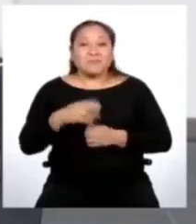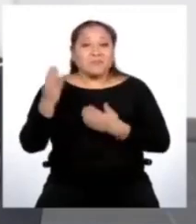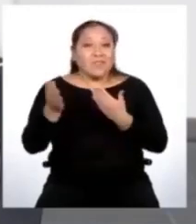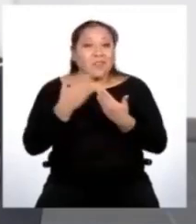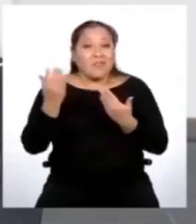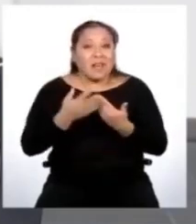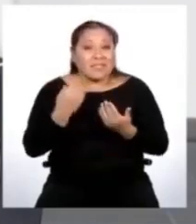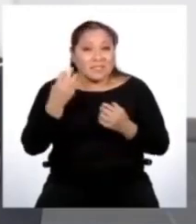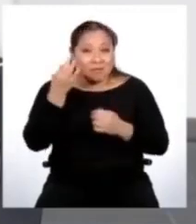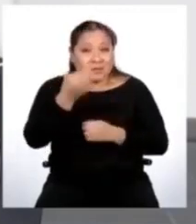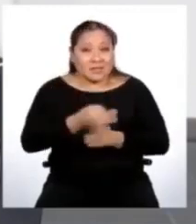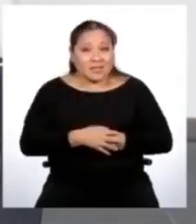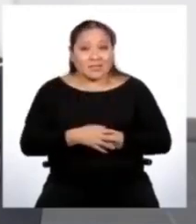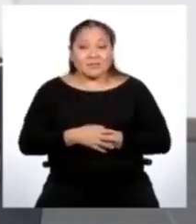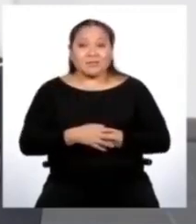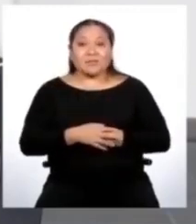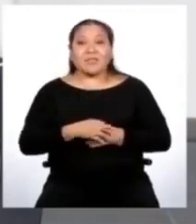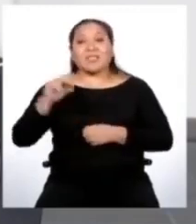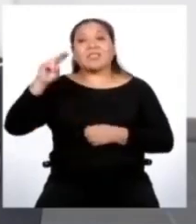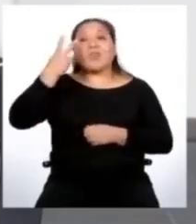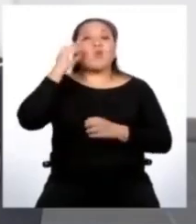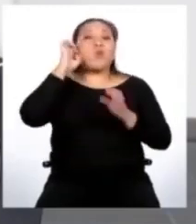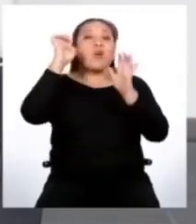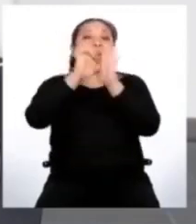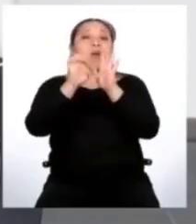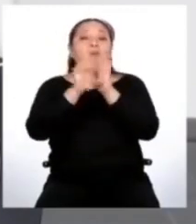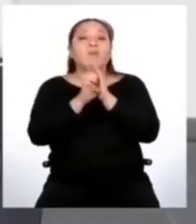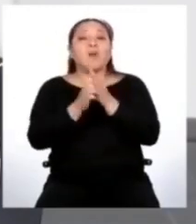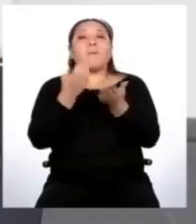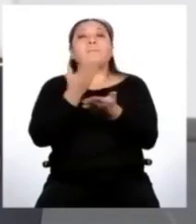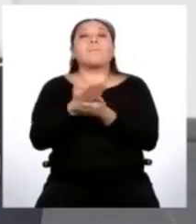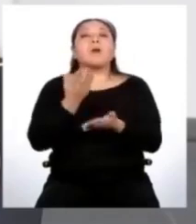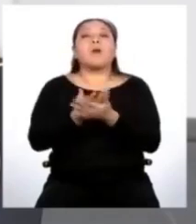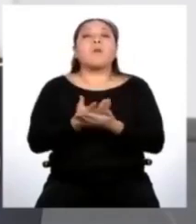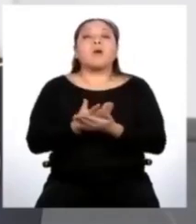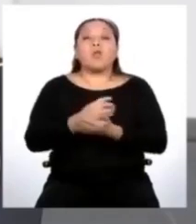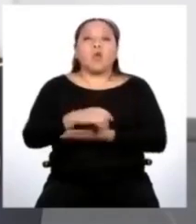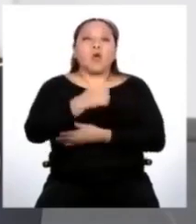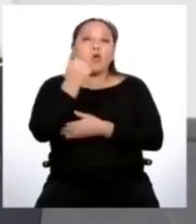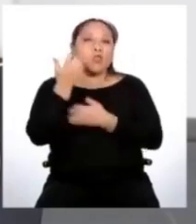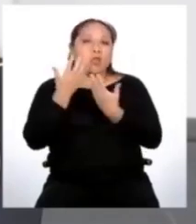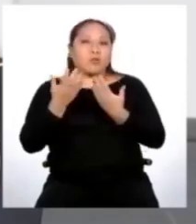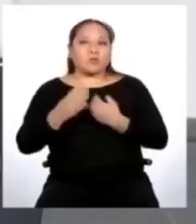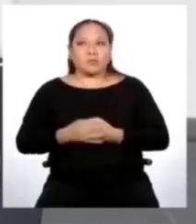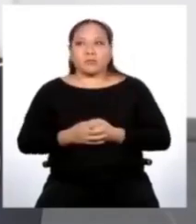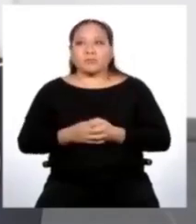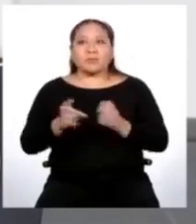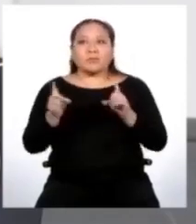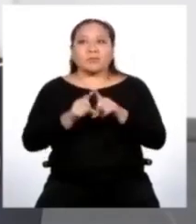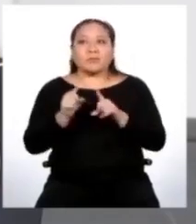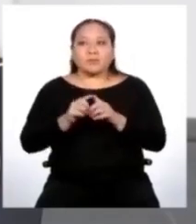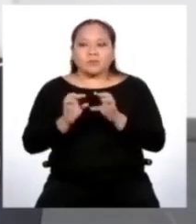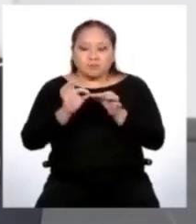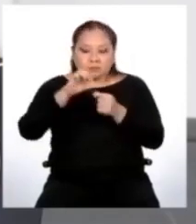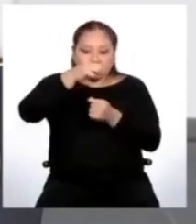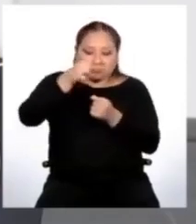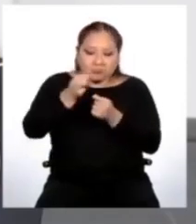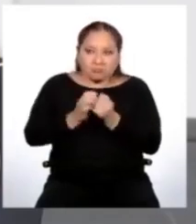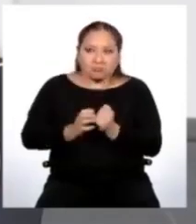Sencillísimo, ¿no? Para nuestro segundo ejemplo vamos a probar algo más. Se puede hacer también con figuras